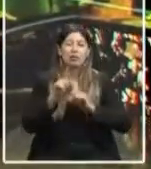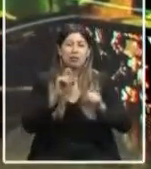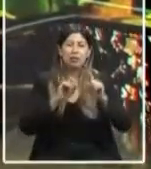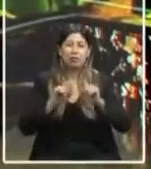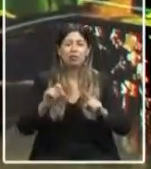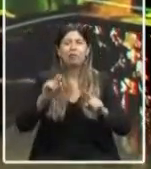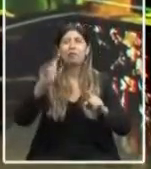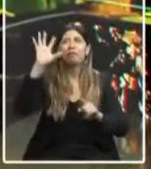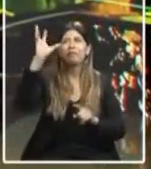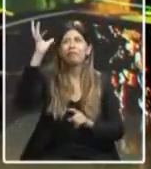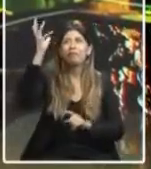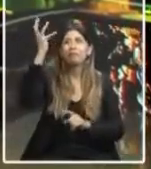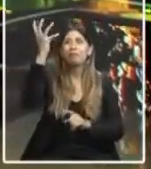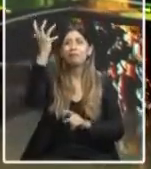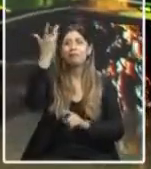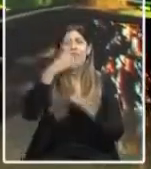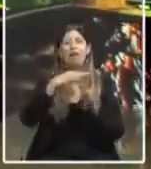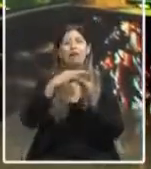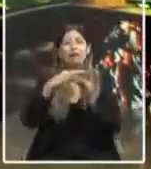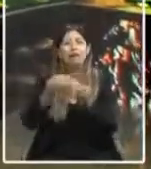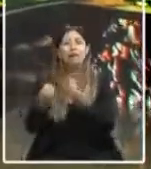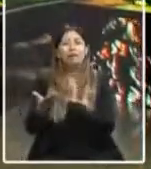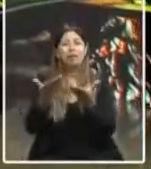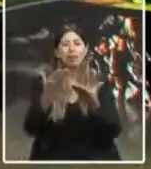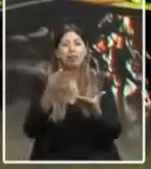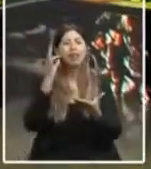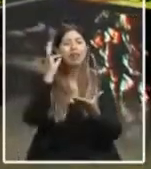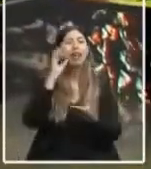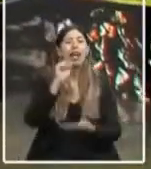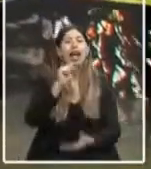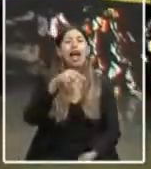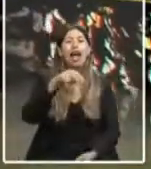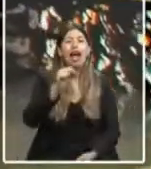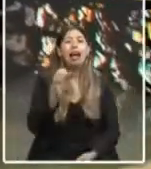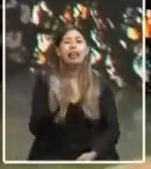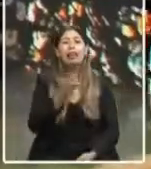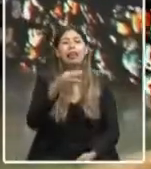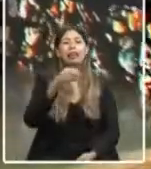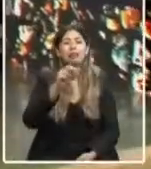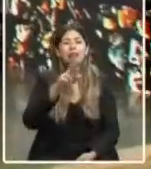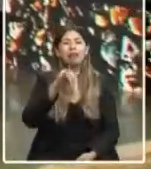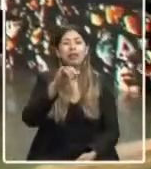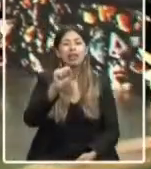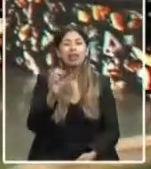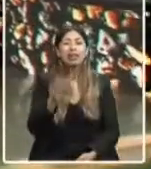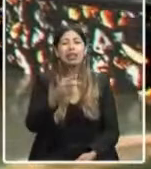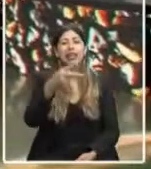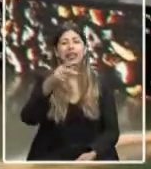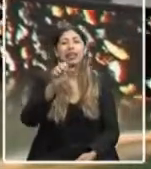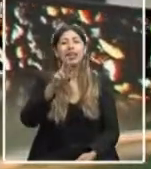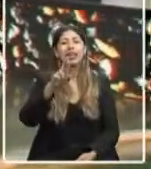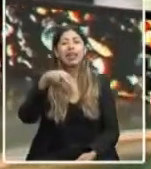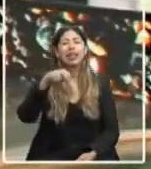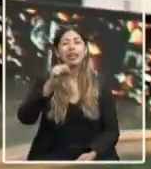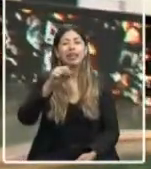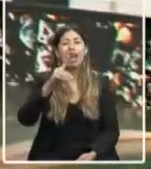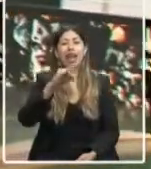cambio climático. Bienvenida, Ana María Hernández en Contrarreloj.